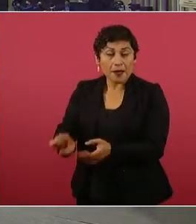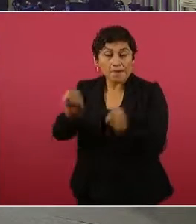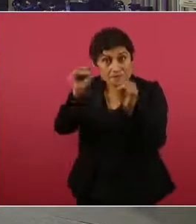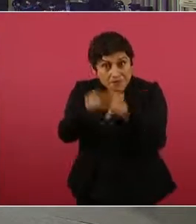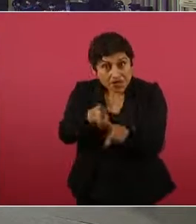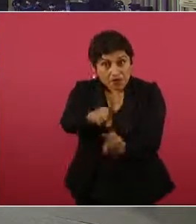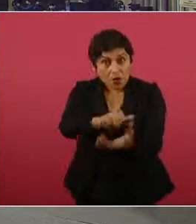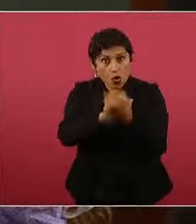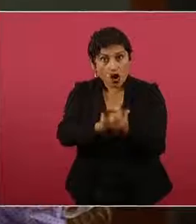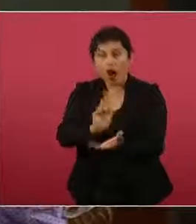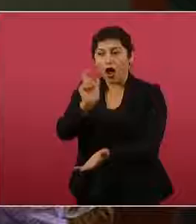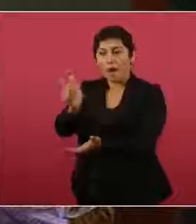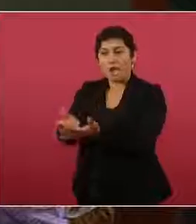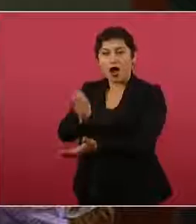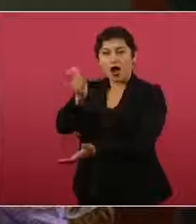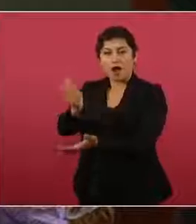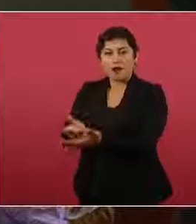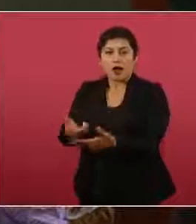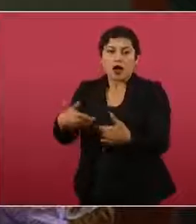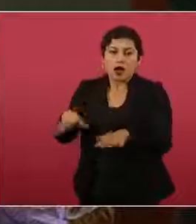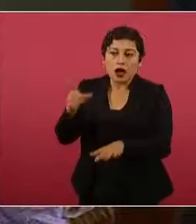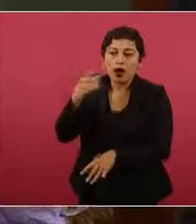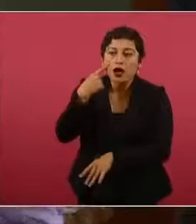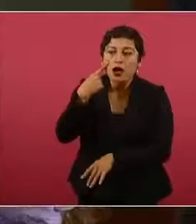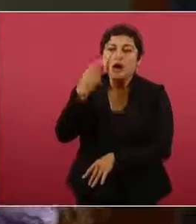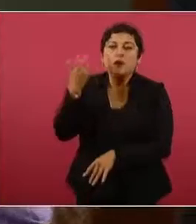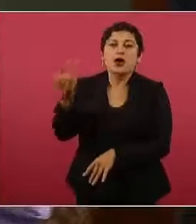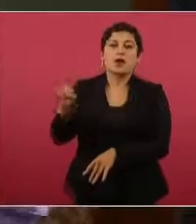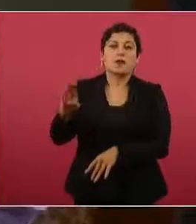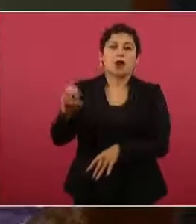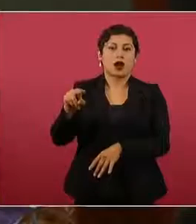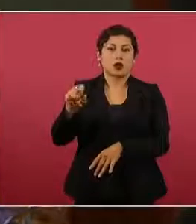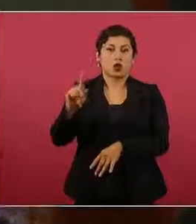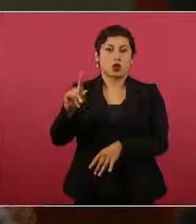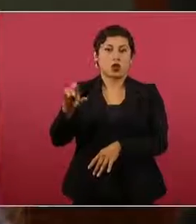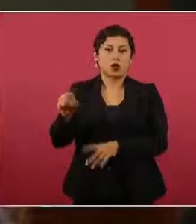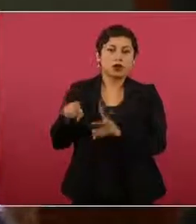ahorita de Banobras y si se puede